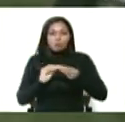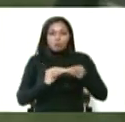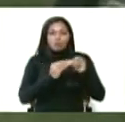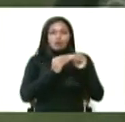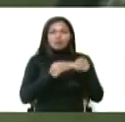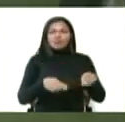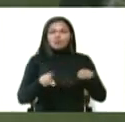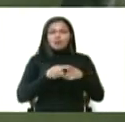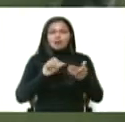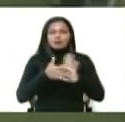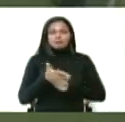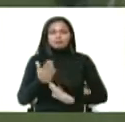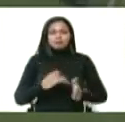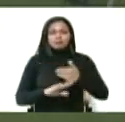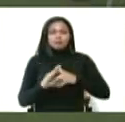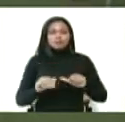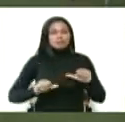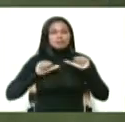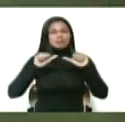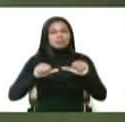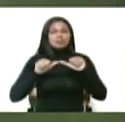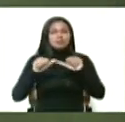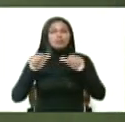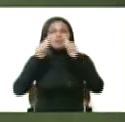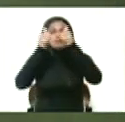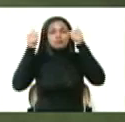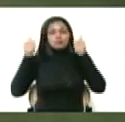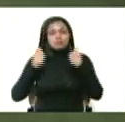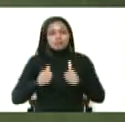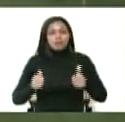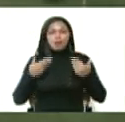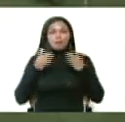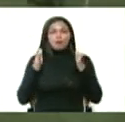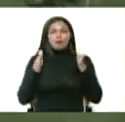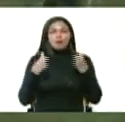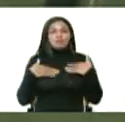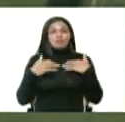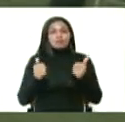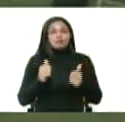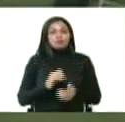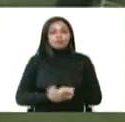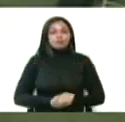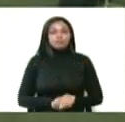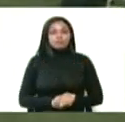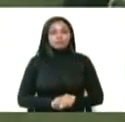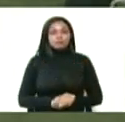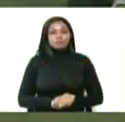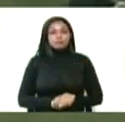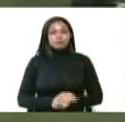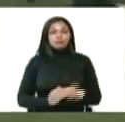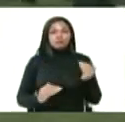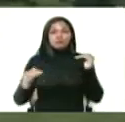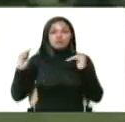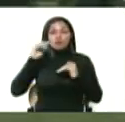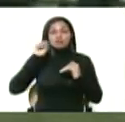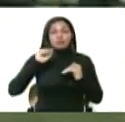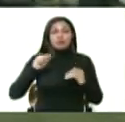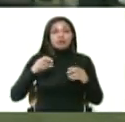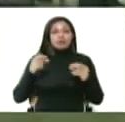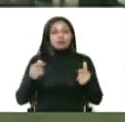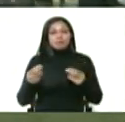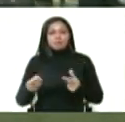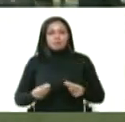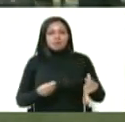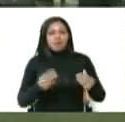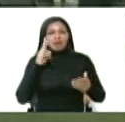para llevar adelante un sistema público de salud elevado, eficiente